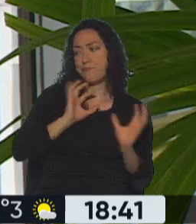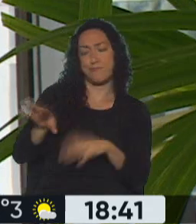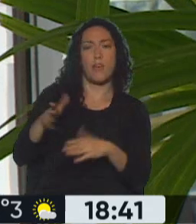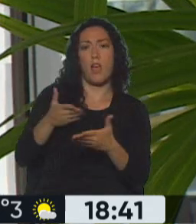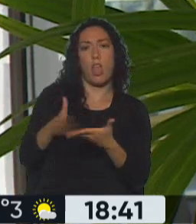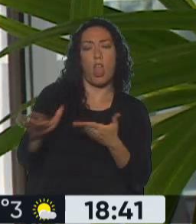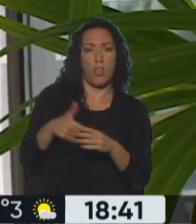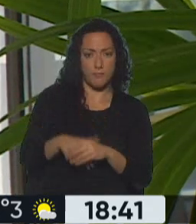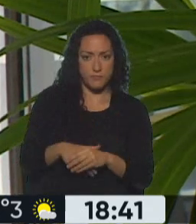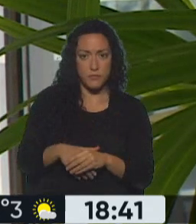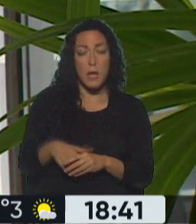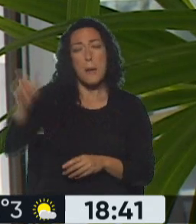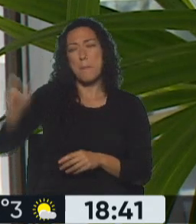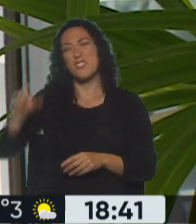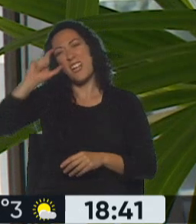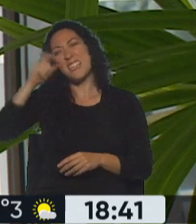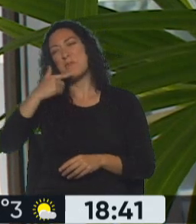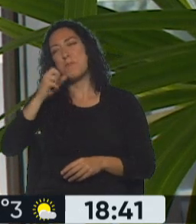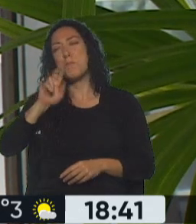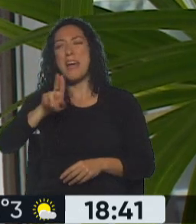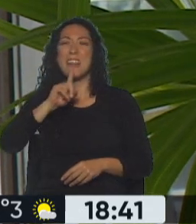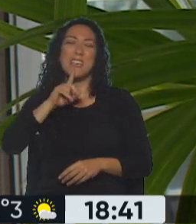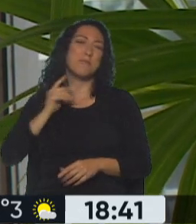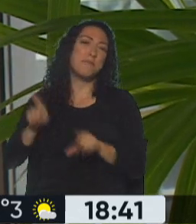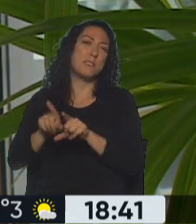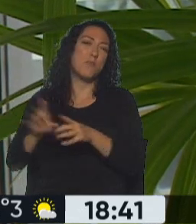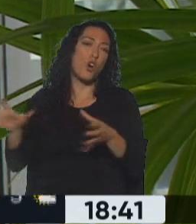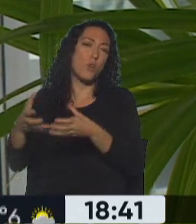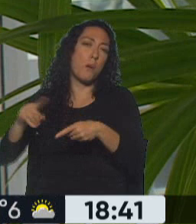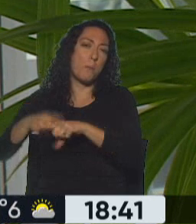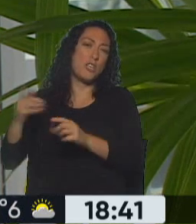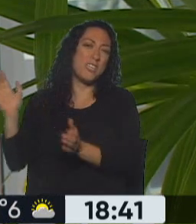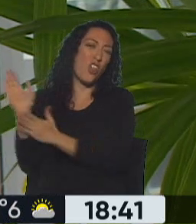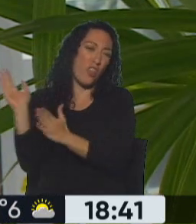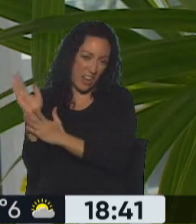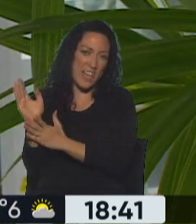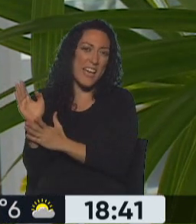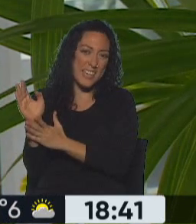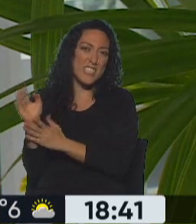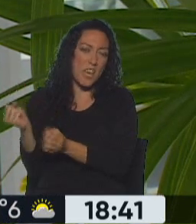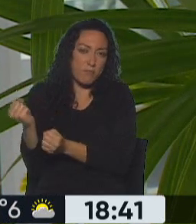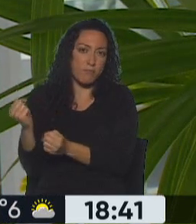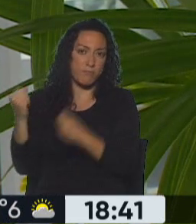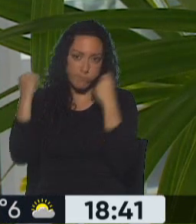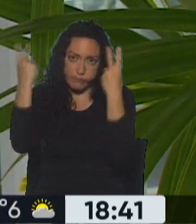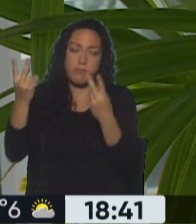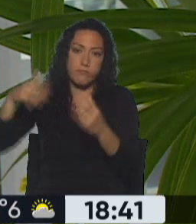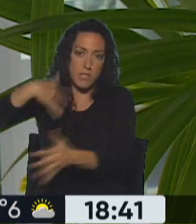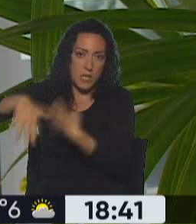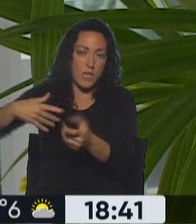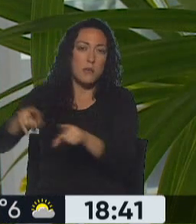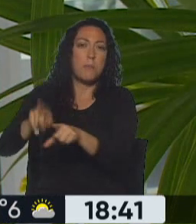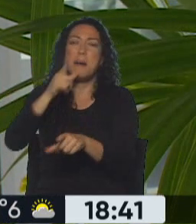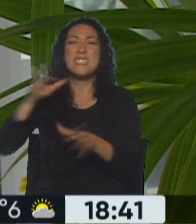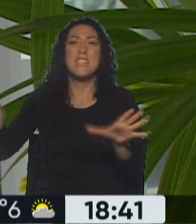Bueno, creo que Esper, como un claro representante de la derecha argentina, de la derecha más reaccionaria, está en una competencia